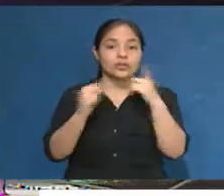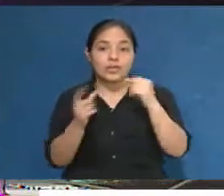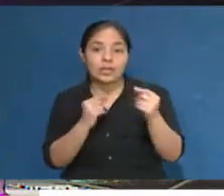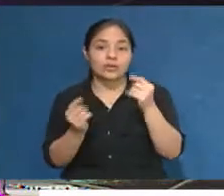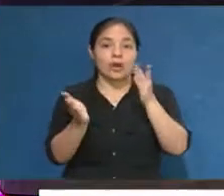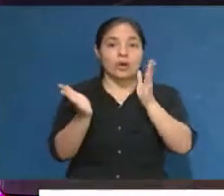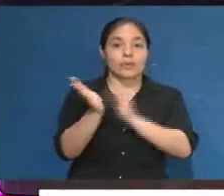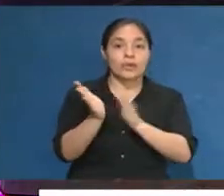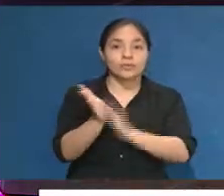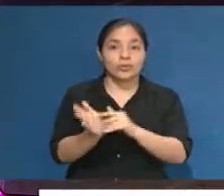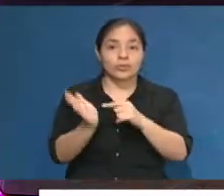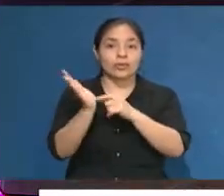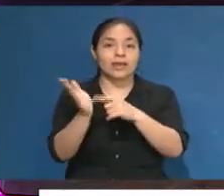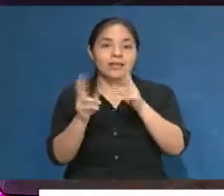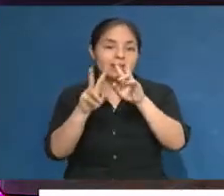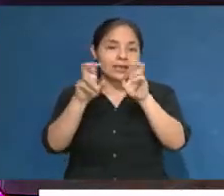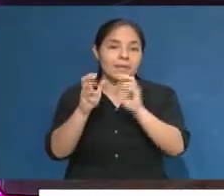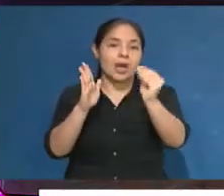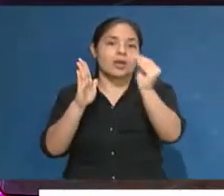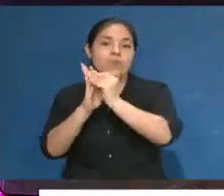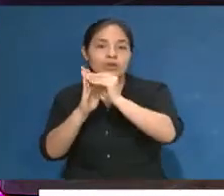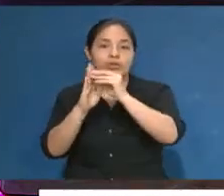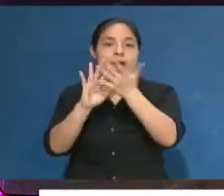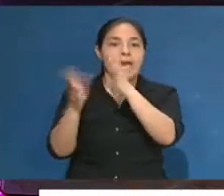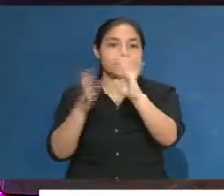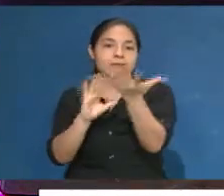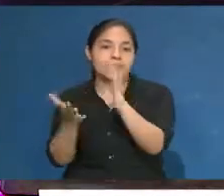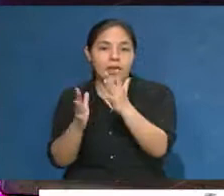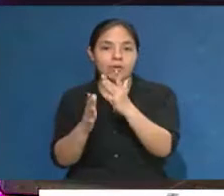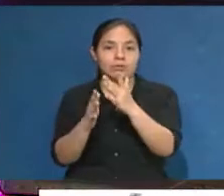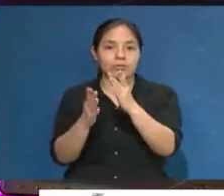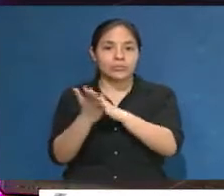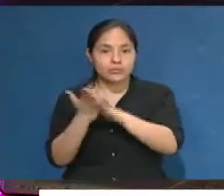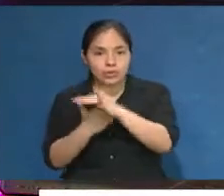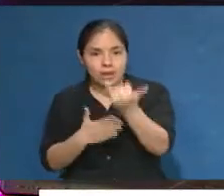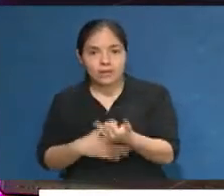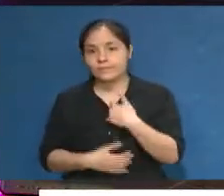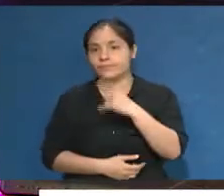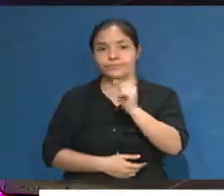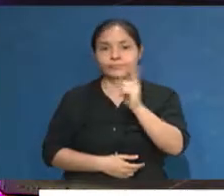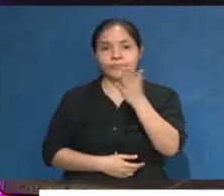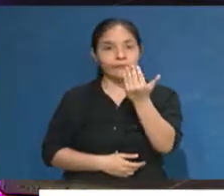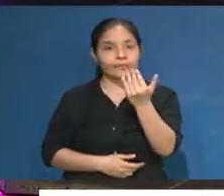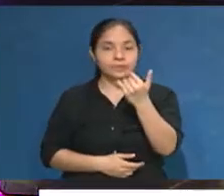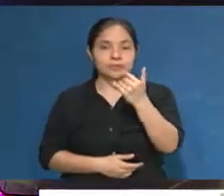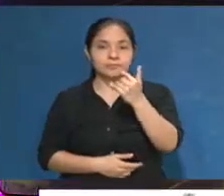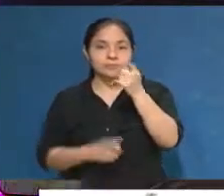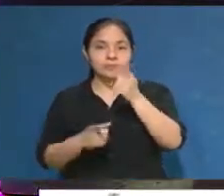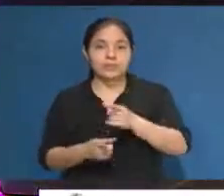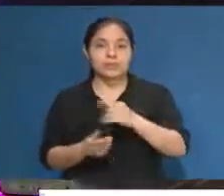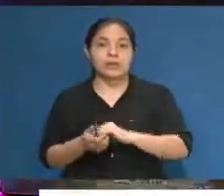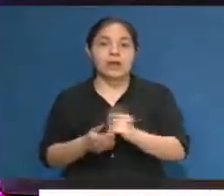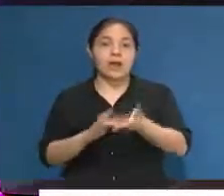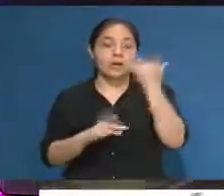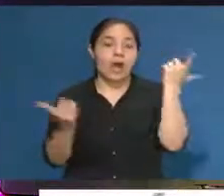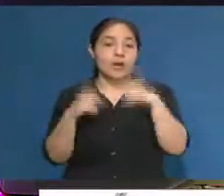estimada? ¿Eso se ha resuelto? Nada, ¿lo ha resuelto? No, todavía no tenemos el informe de Energas. Ya han pasado unos cuantos meses, incluso en la audiencia pública que fue el 6 de